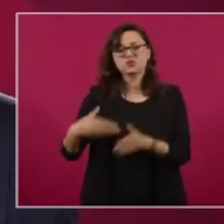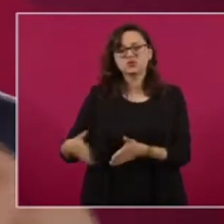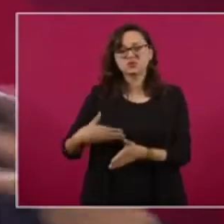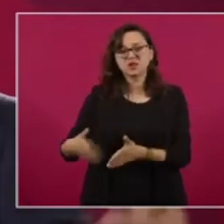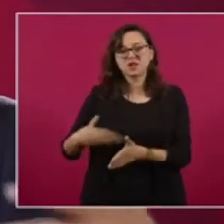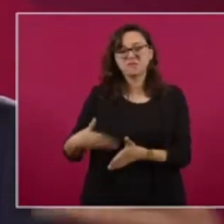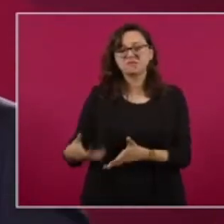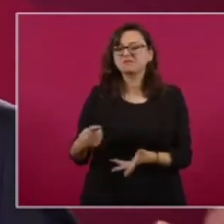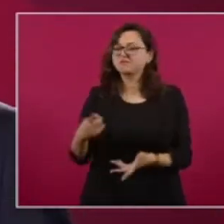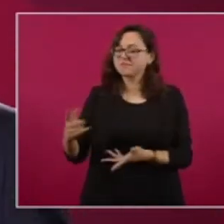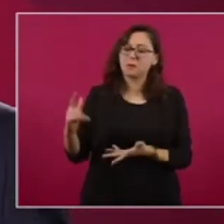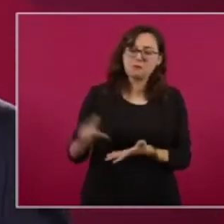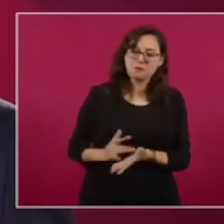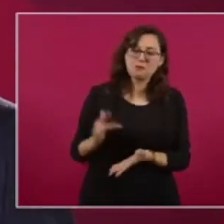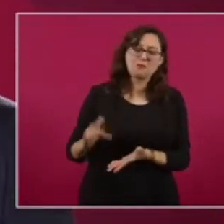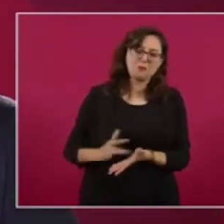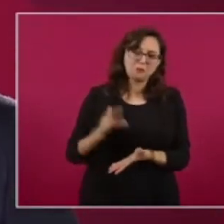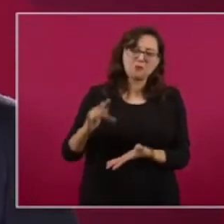son muy solidarios.